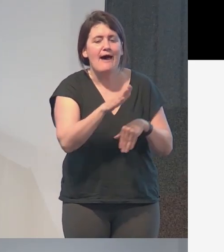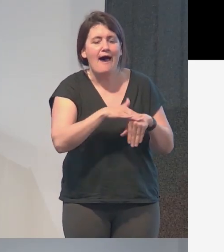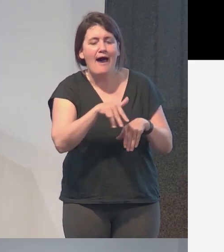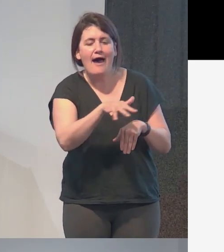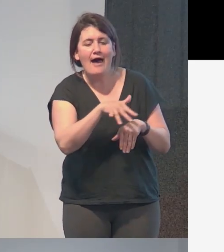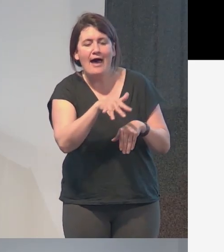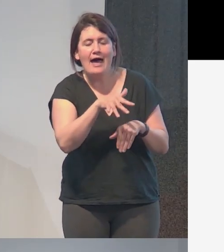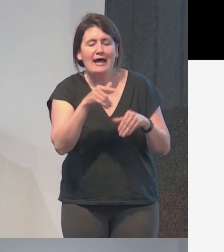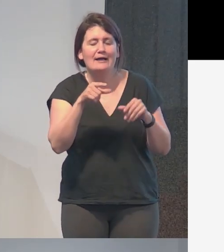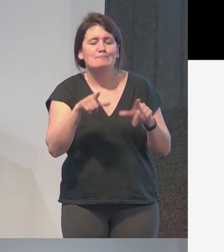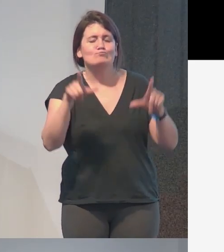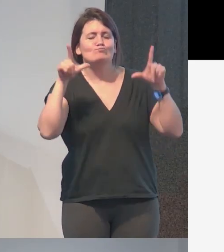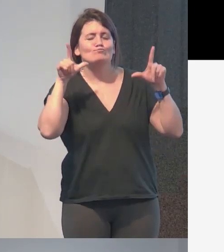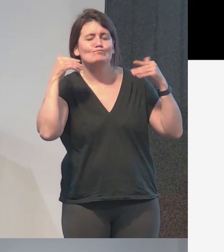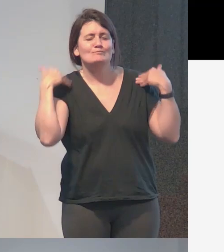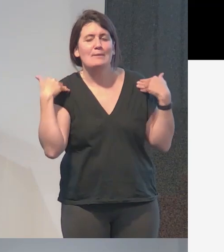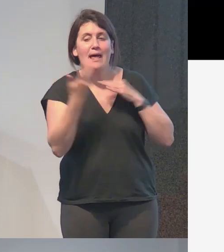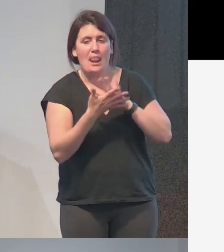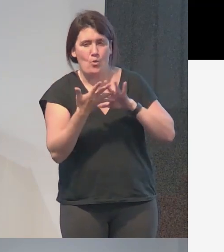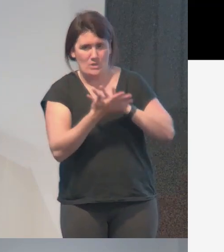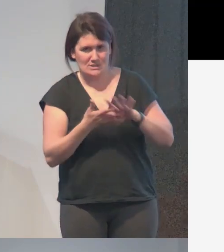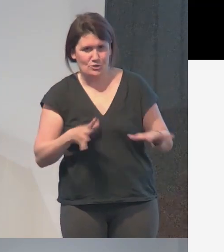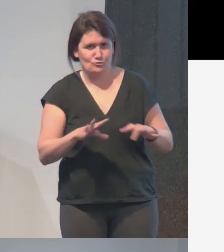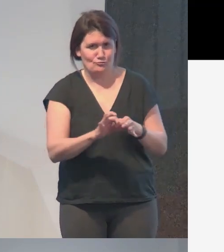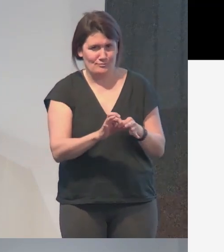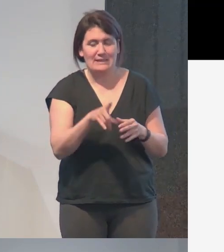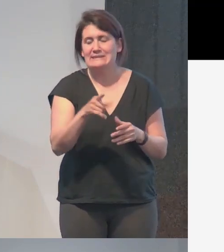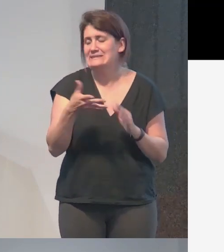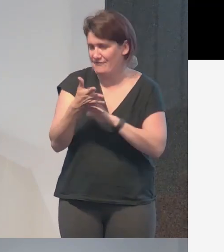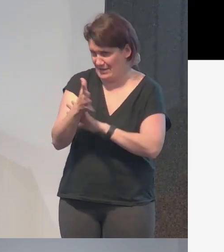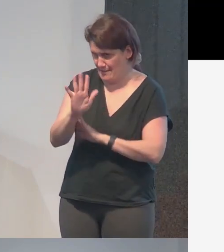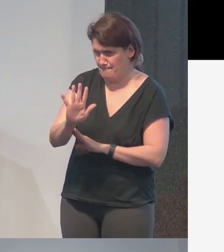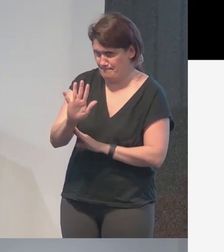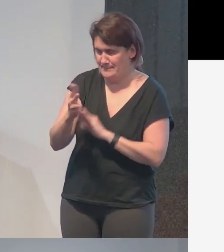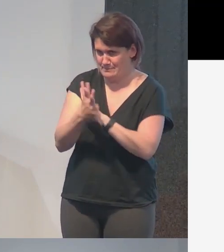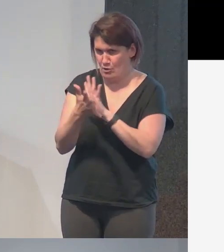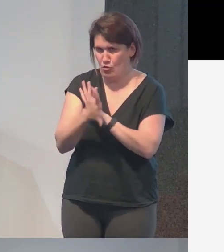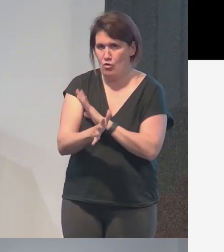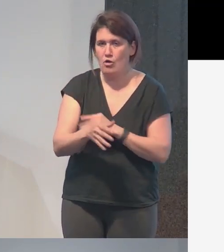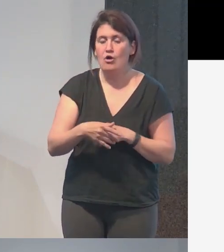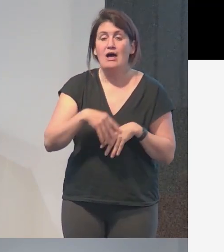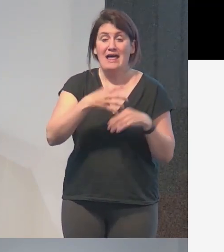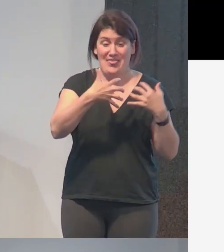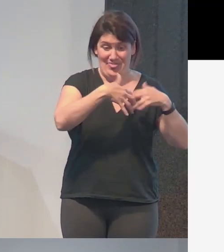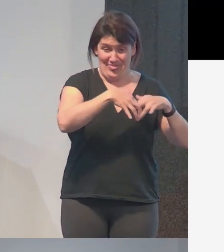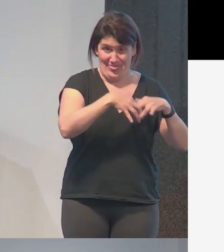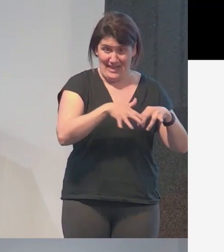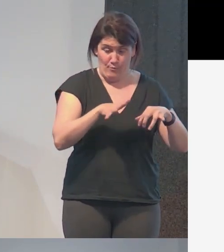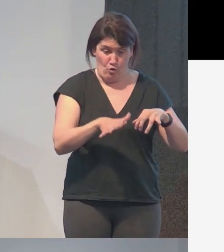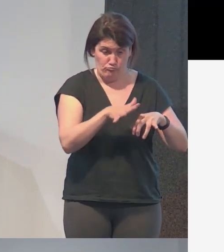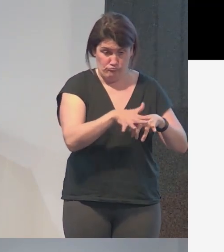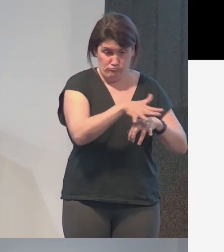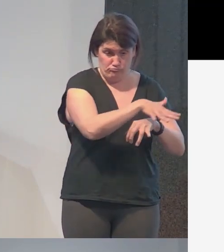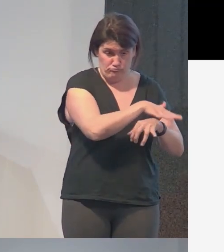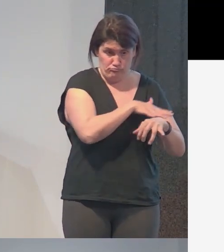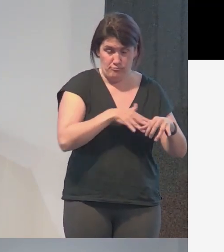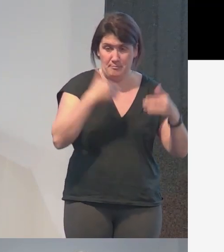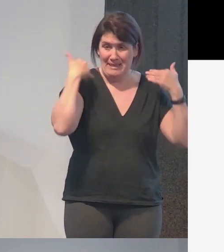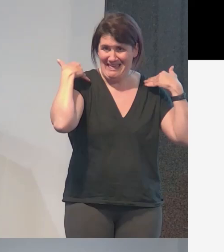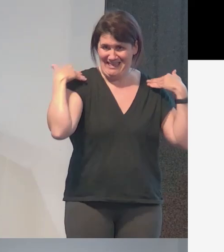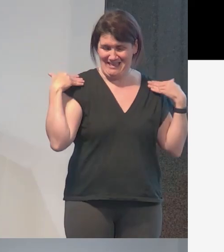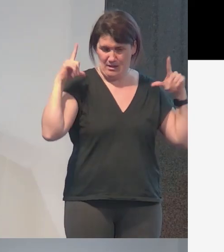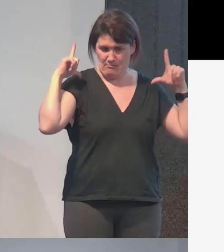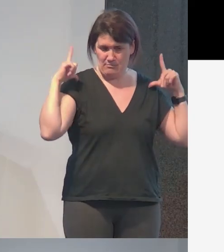partes relevantes para la lengua de signos? Es decir, las partes del cerebro se encargan de